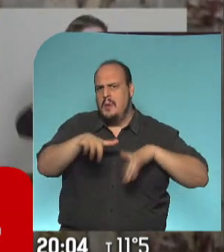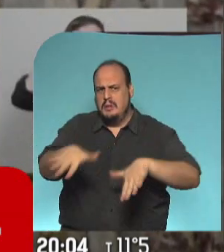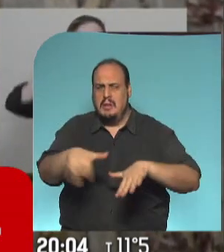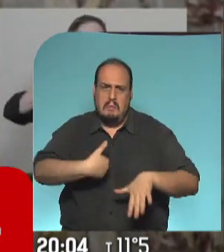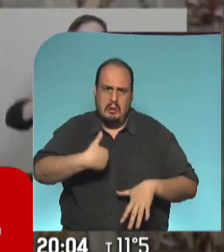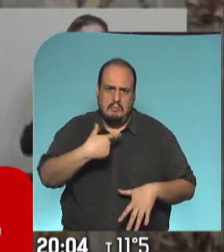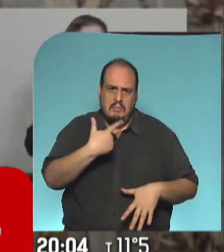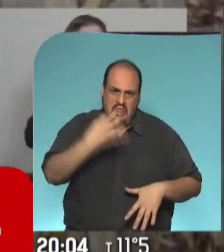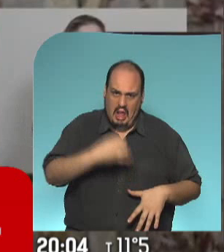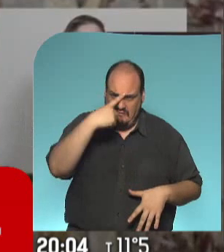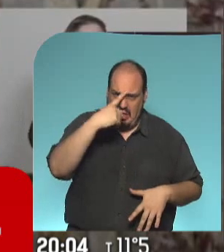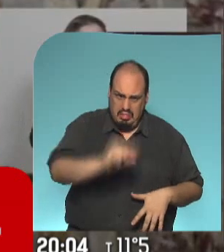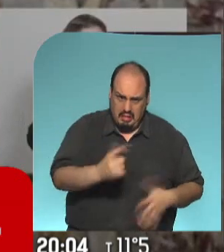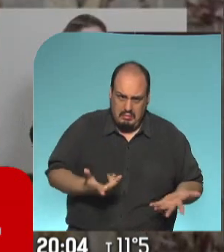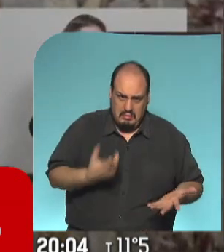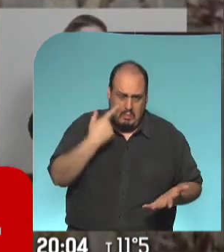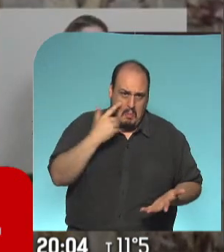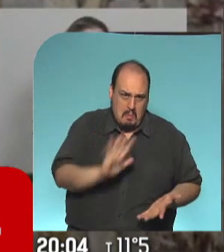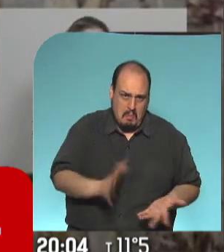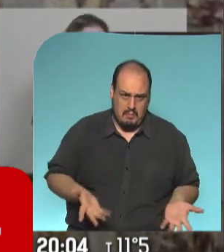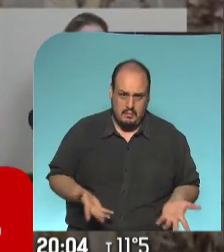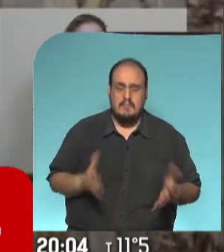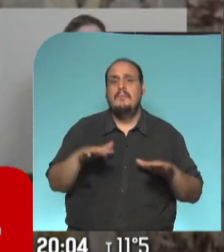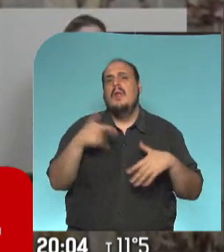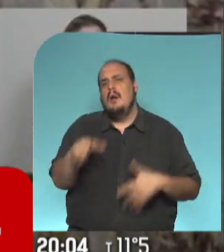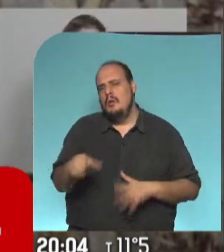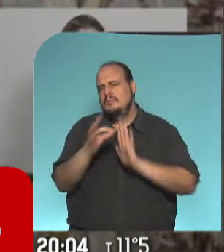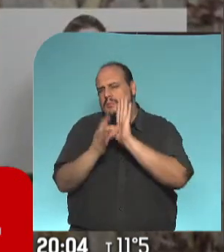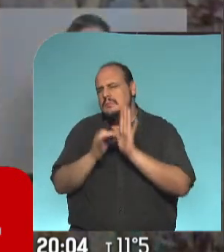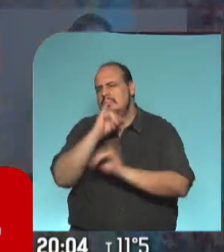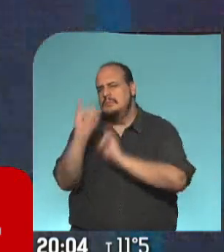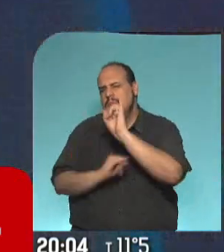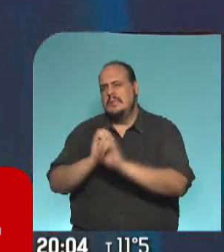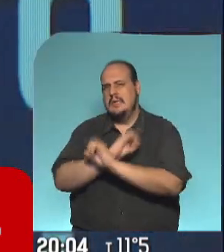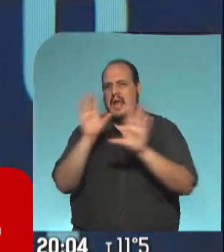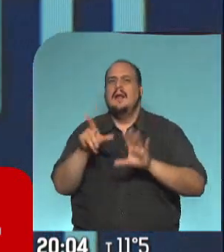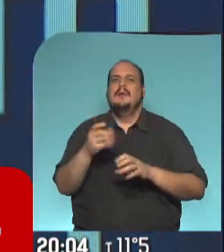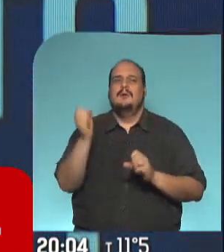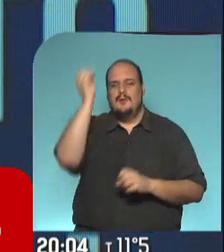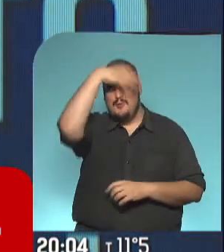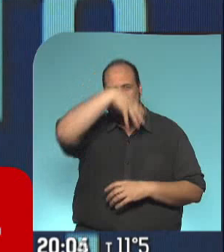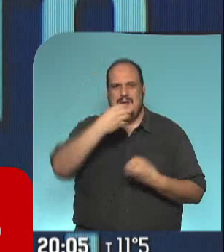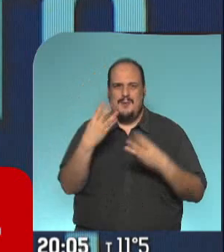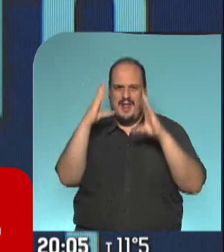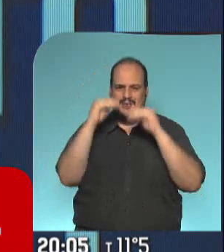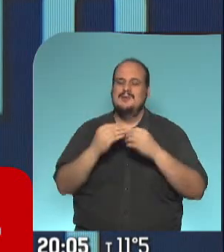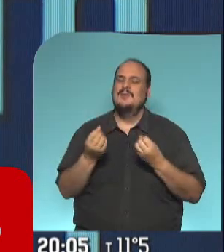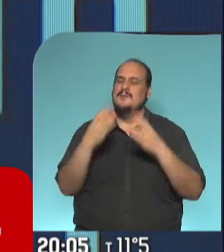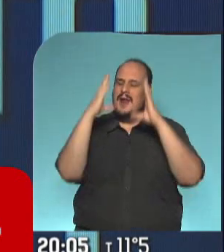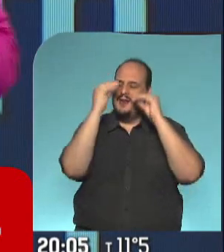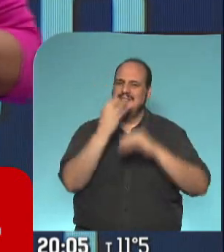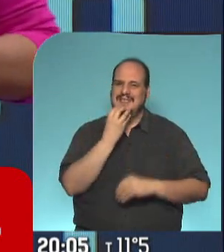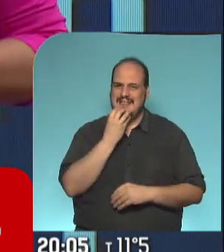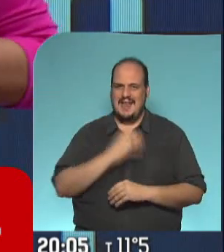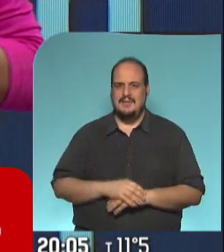sabe. La idea siempre es aquí ir con las precisiones y es lo que haremos con Lucía. Buenas noches, Lucía. Buenas noches, Ariel. Bueno, muy importante la